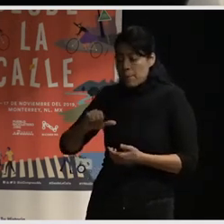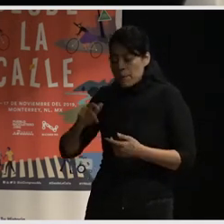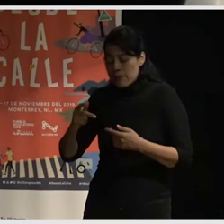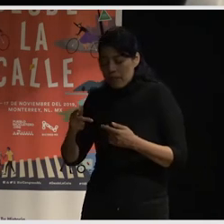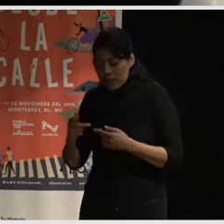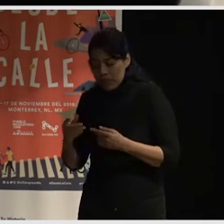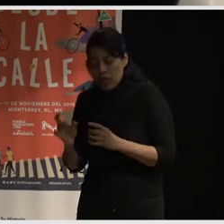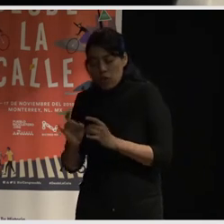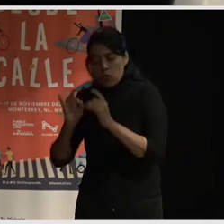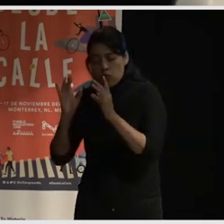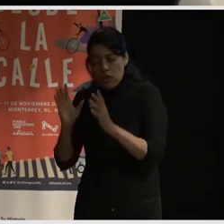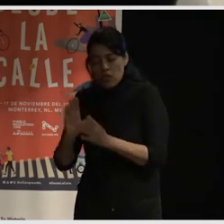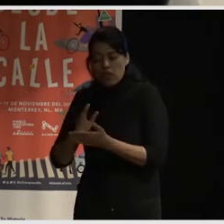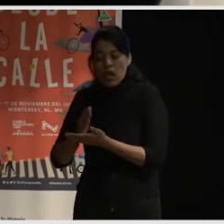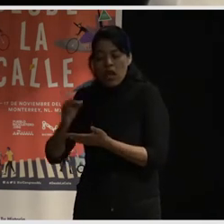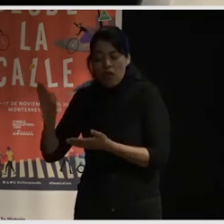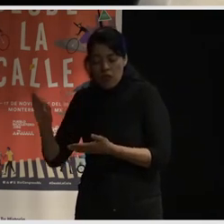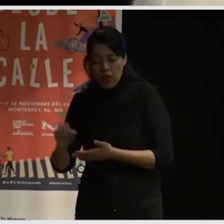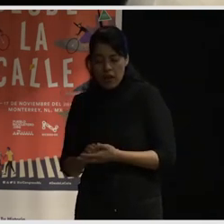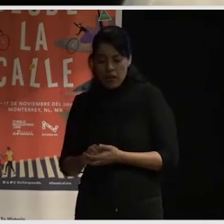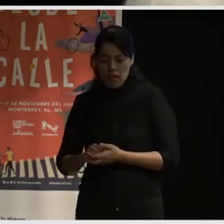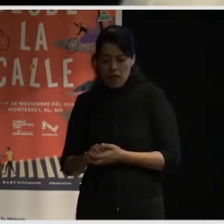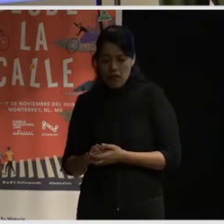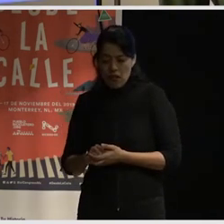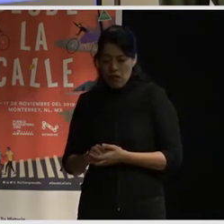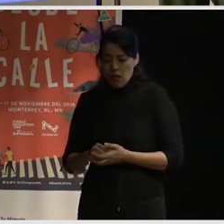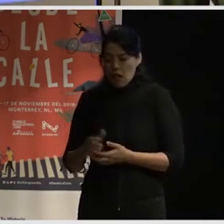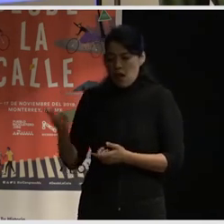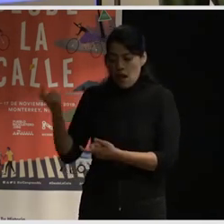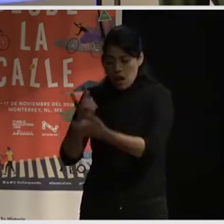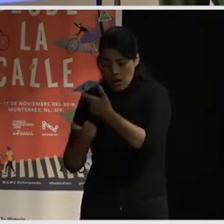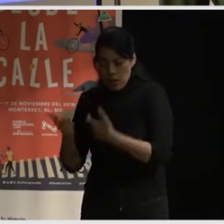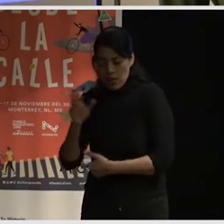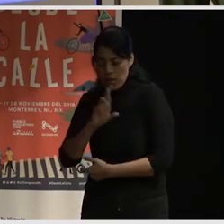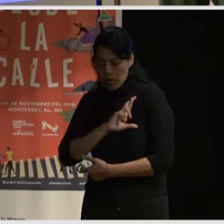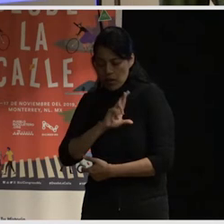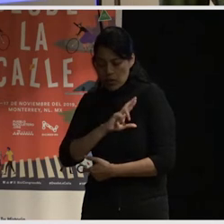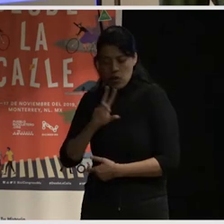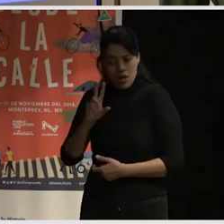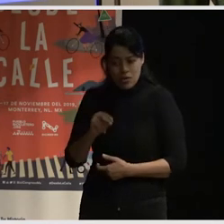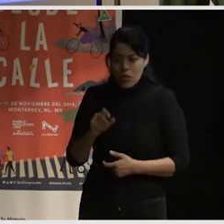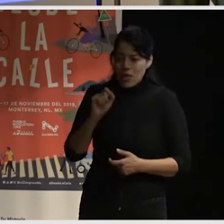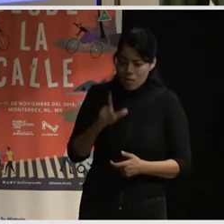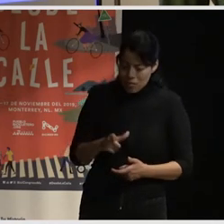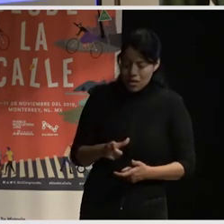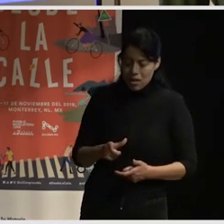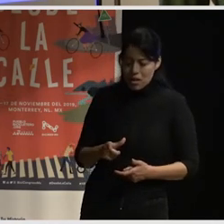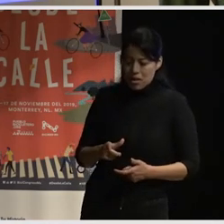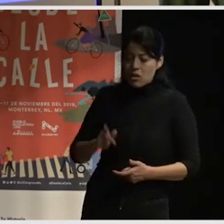este también actores o sea ya no sólo esas como el capital privado y todo esto sino también en excel